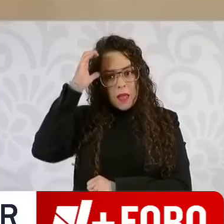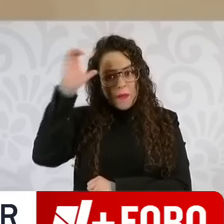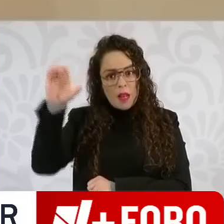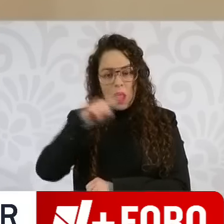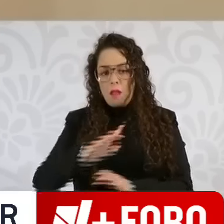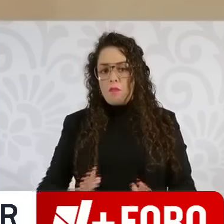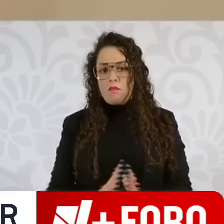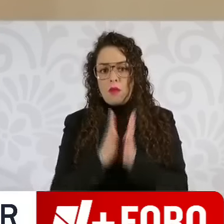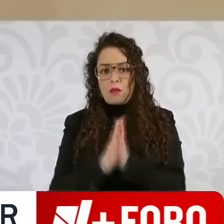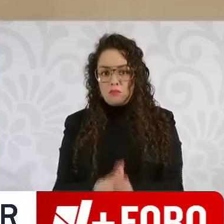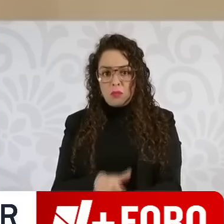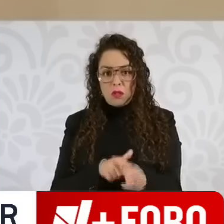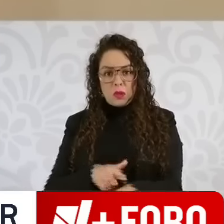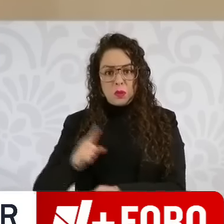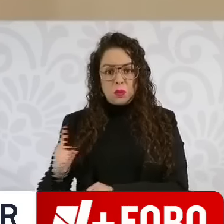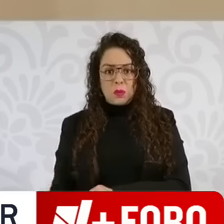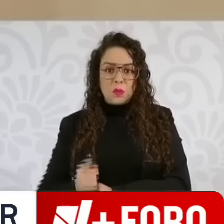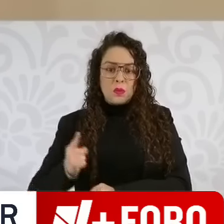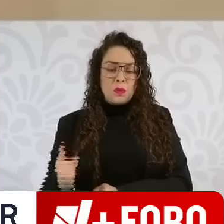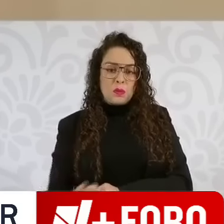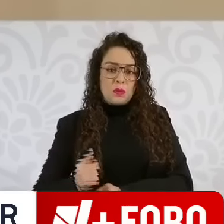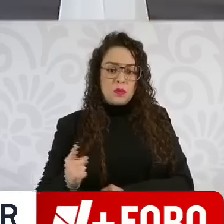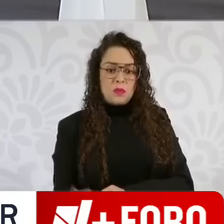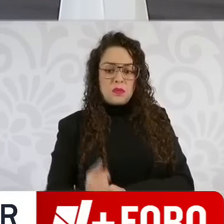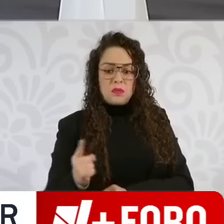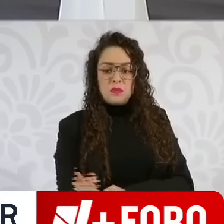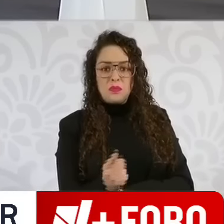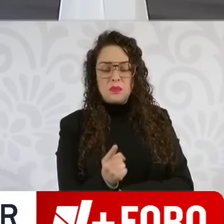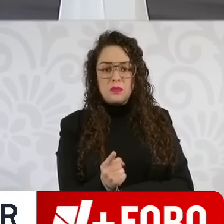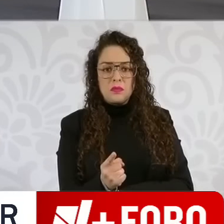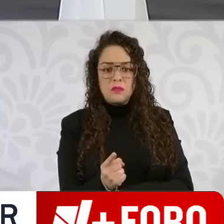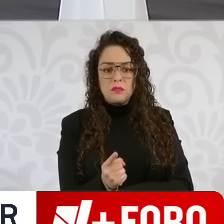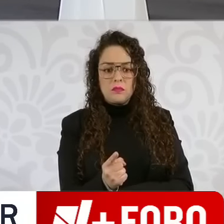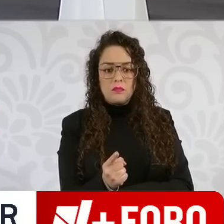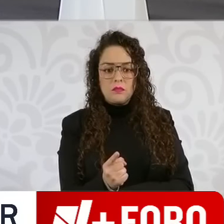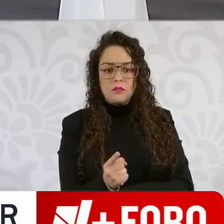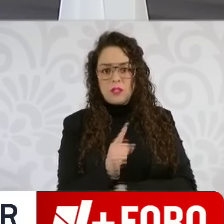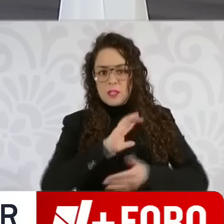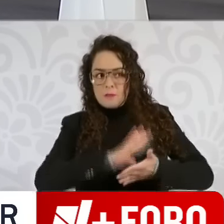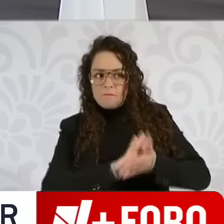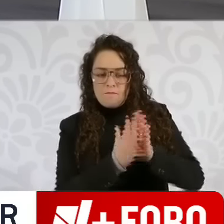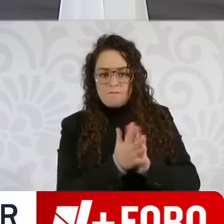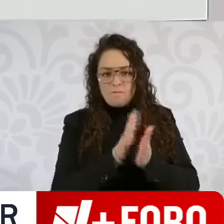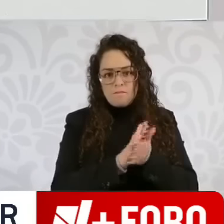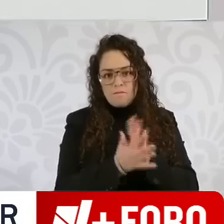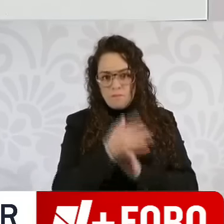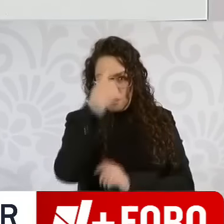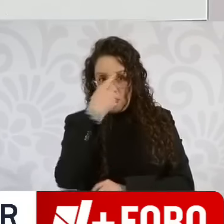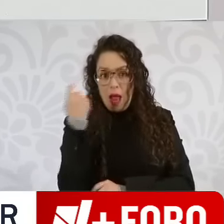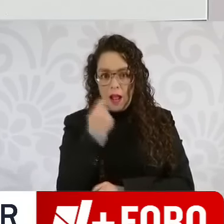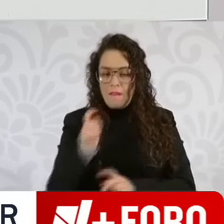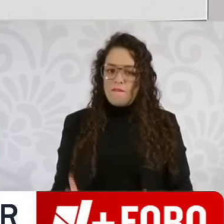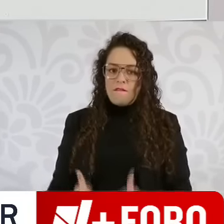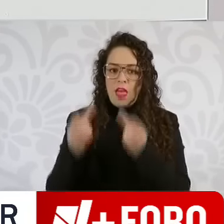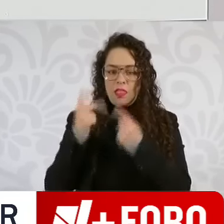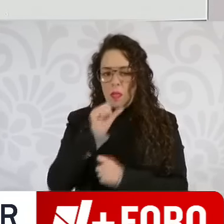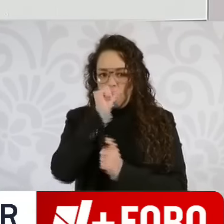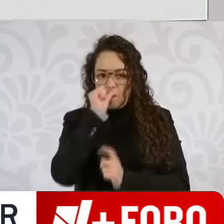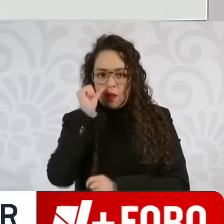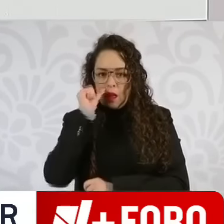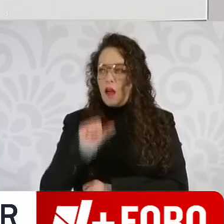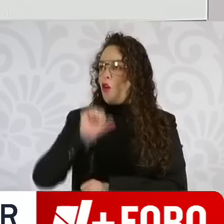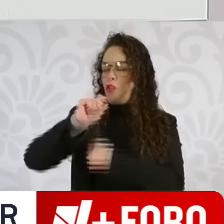nueva secretaría, que ojo, la presidenta hizo su compromiso y dijo que en su gobierno no va a haber esto que estamos viendo